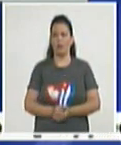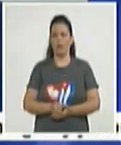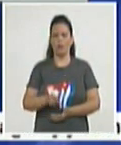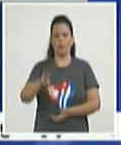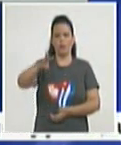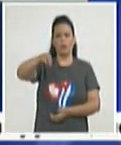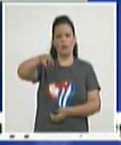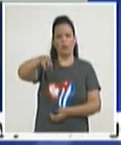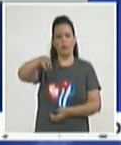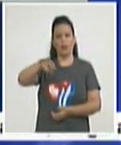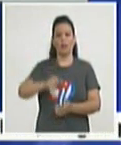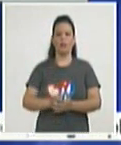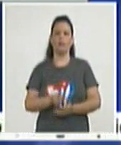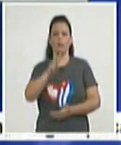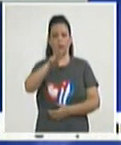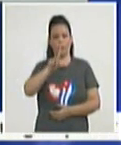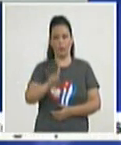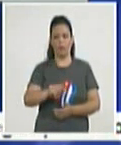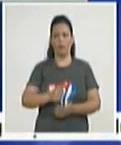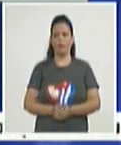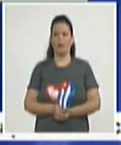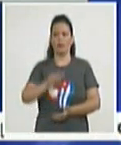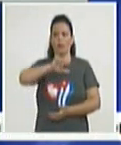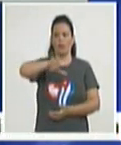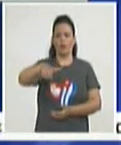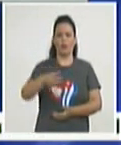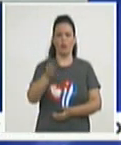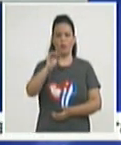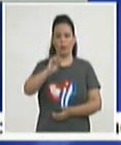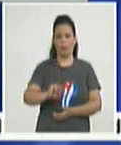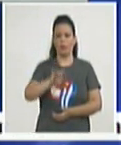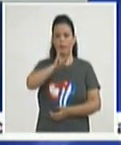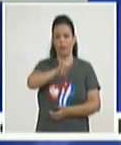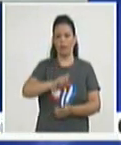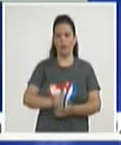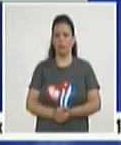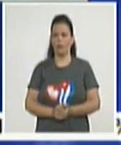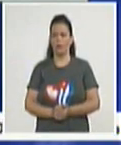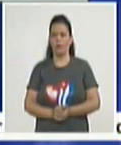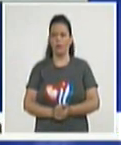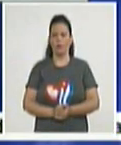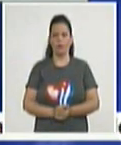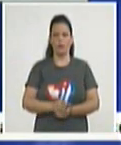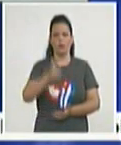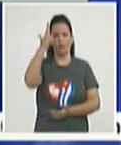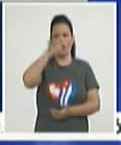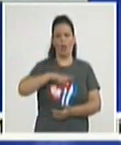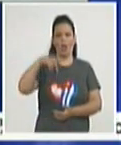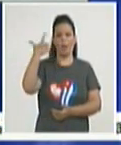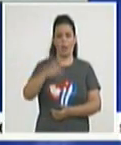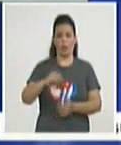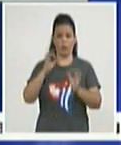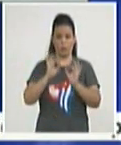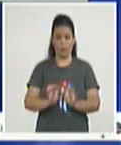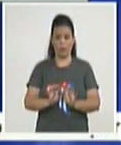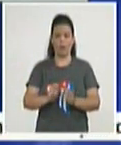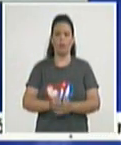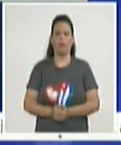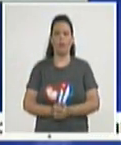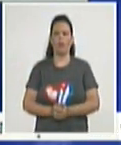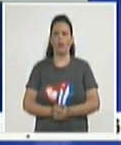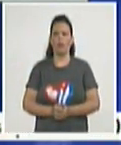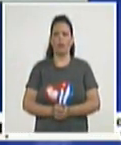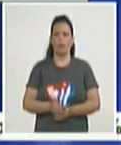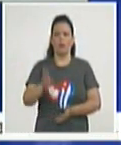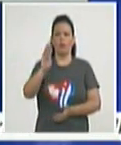Colombia 13, Jesús Menéndez 9, Amancio Rodríguez con 2 confirmados y Majibacoa un solo